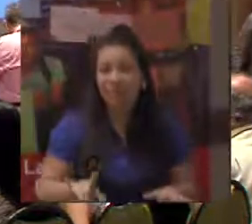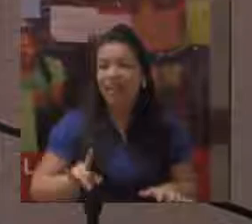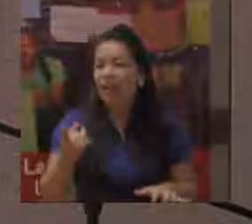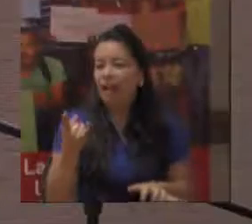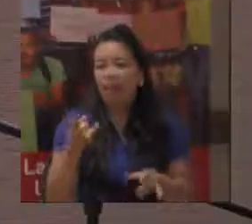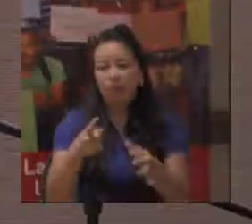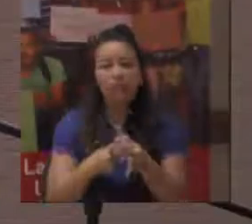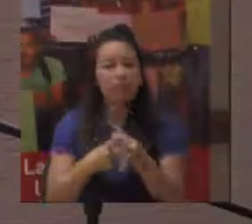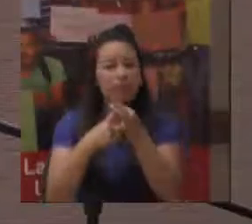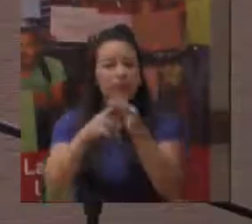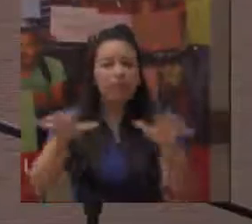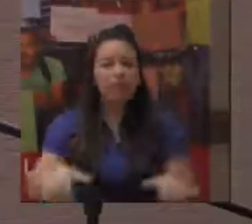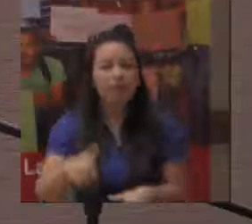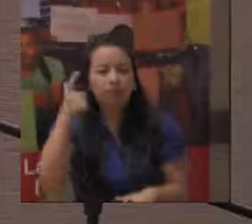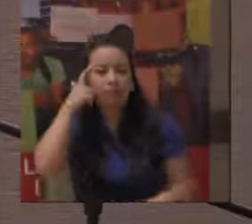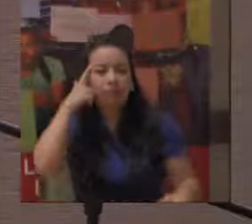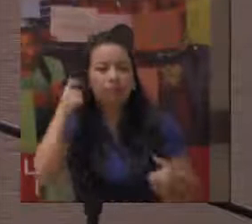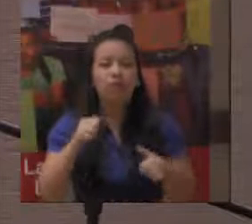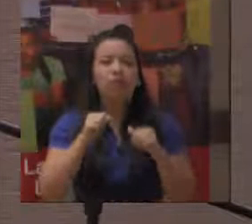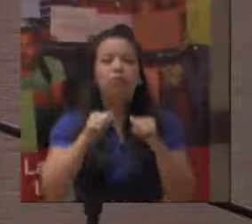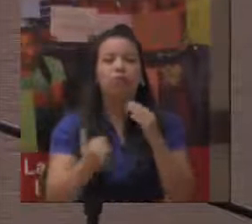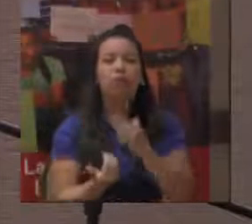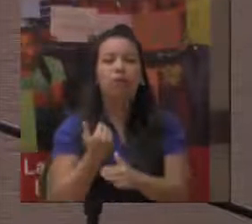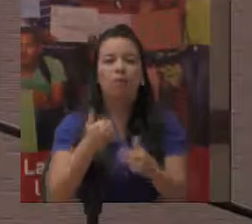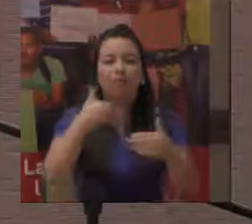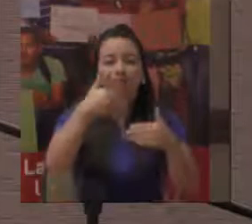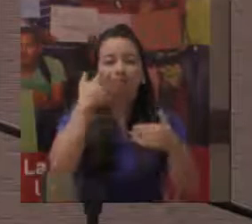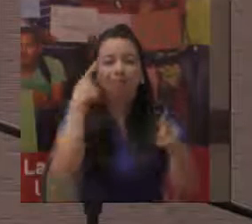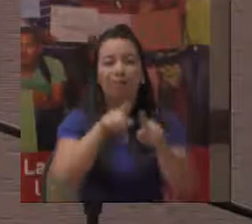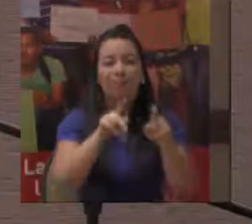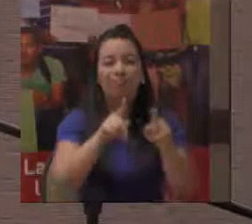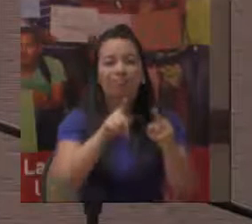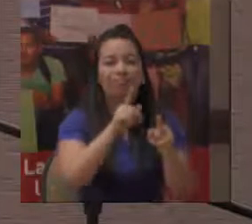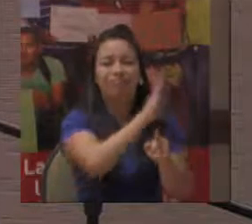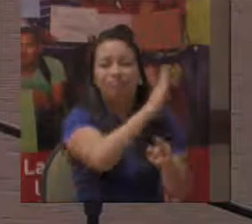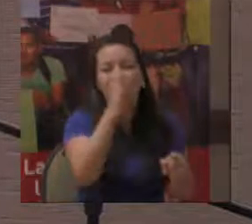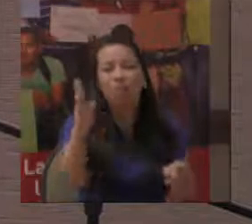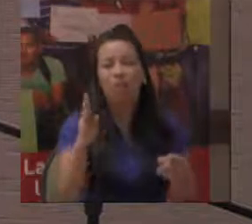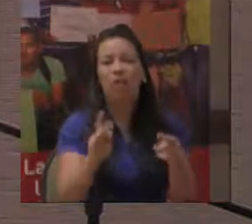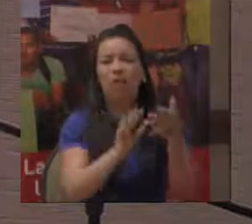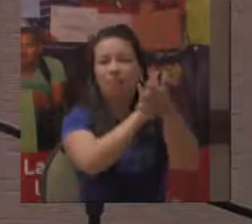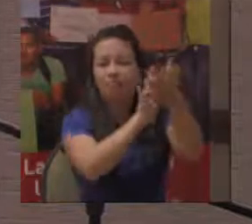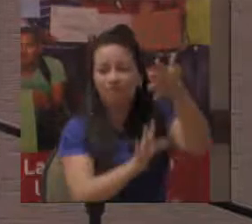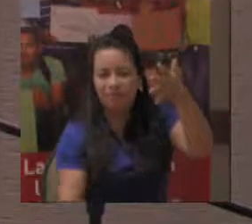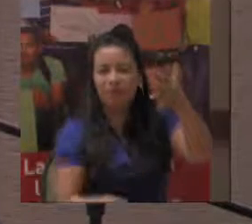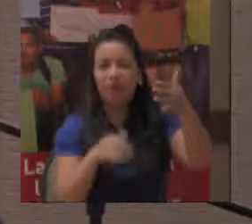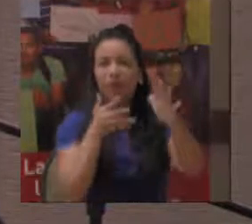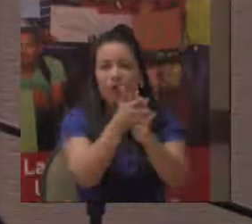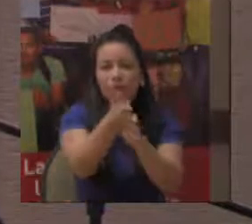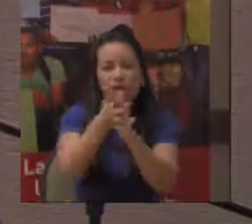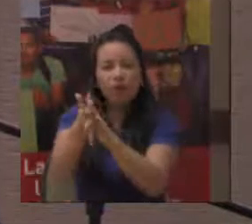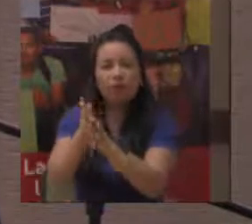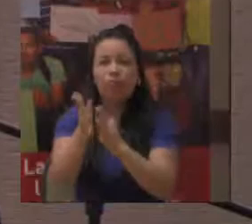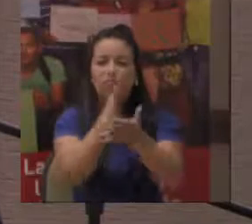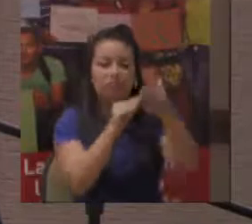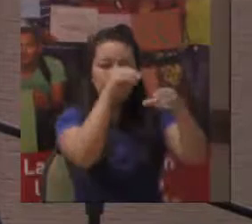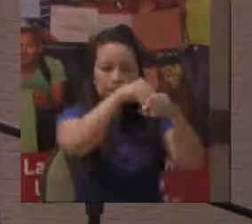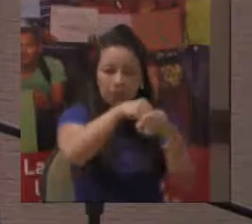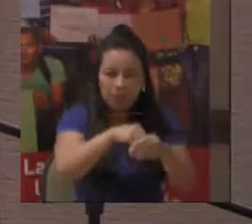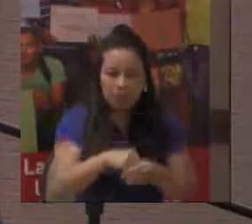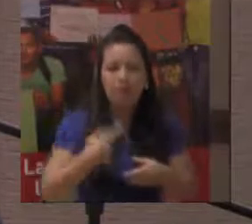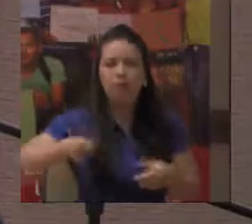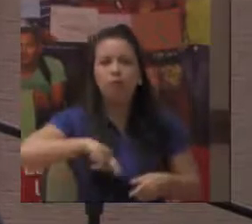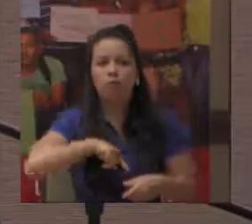una herramienta inteligente de negocios, la creación de una bodega de datos que nos permitiera a nosotros desde la Dirección General y desde la Administración